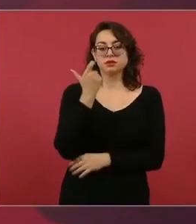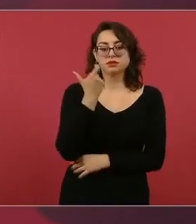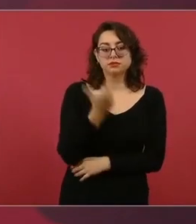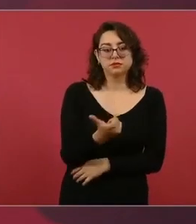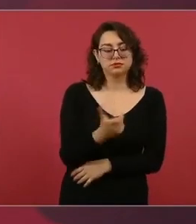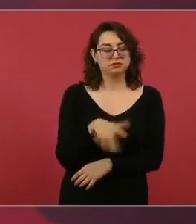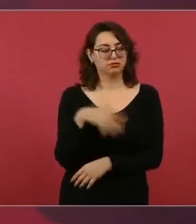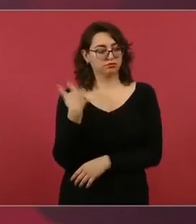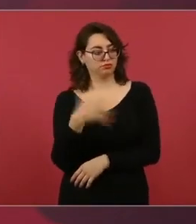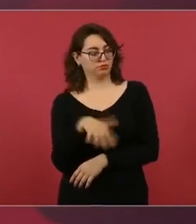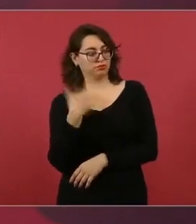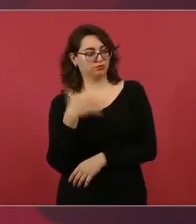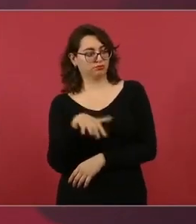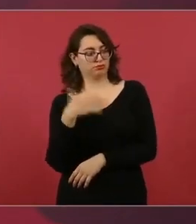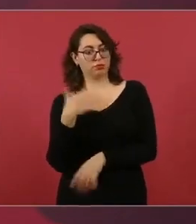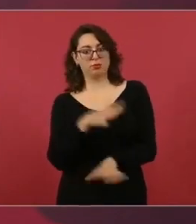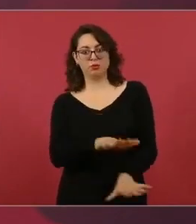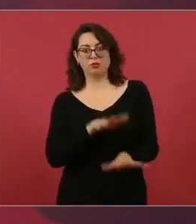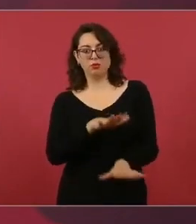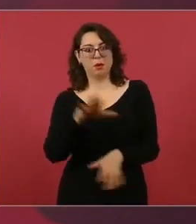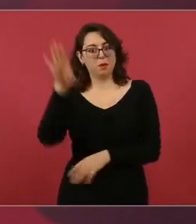Récord, nunca